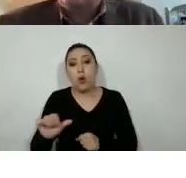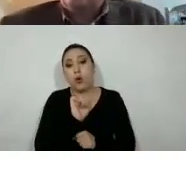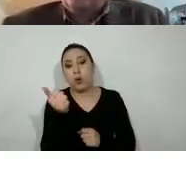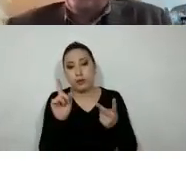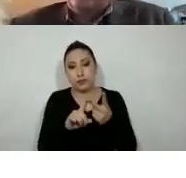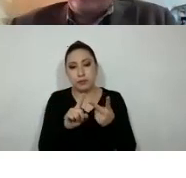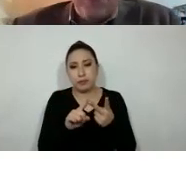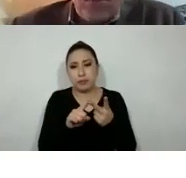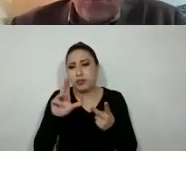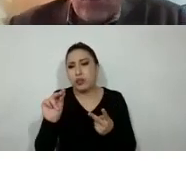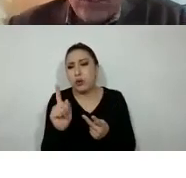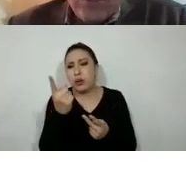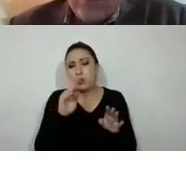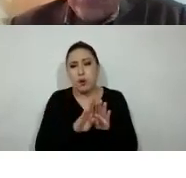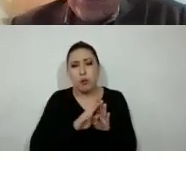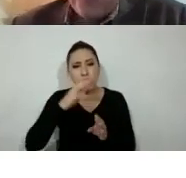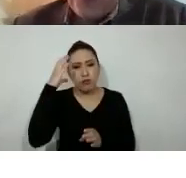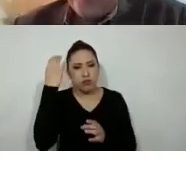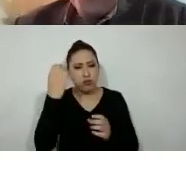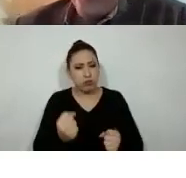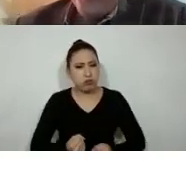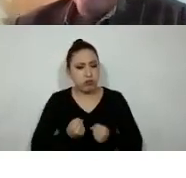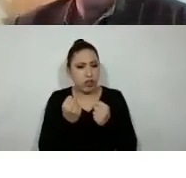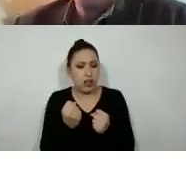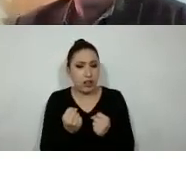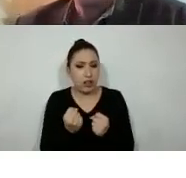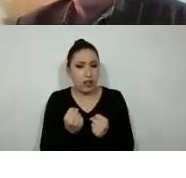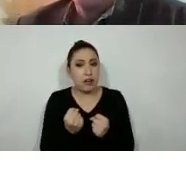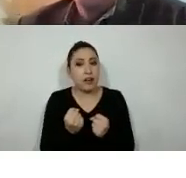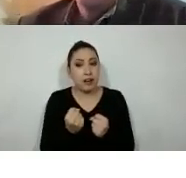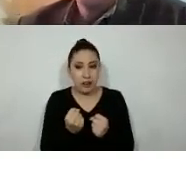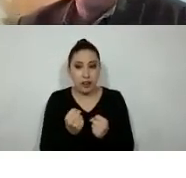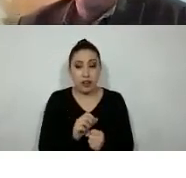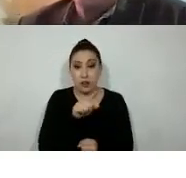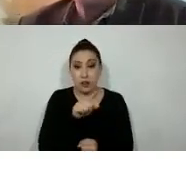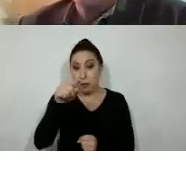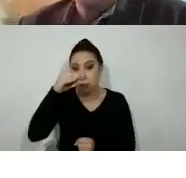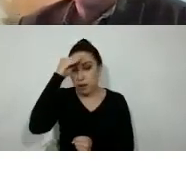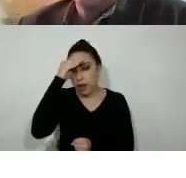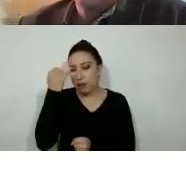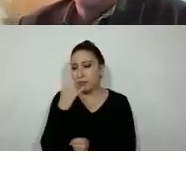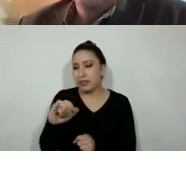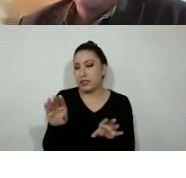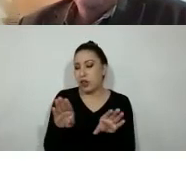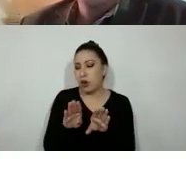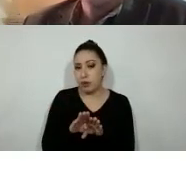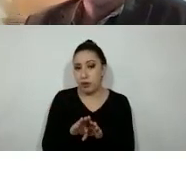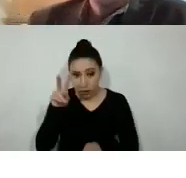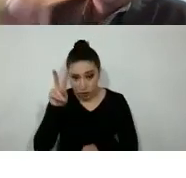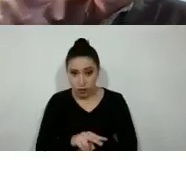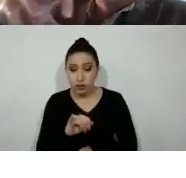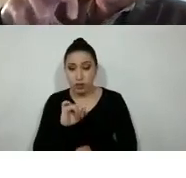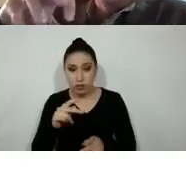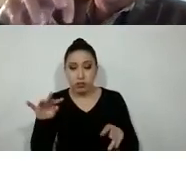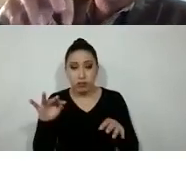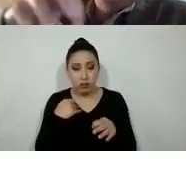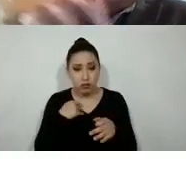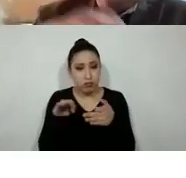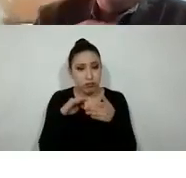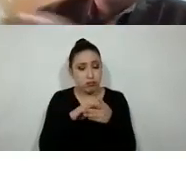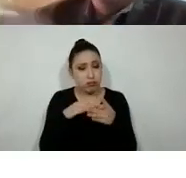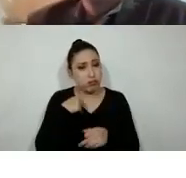delictuoso. También con frecuencia, aunque usted no lo crea, vuelve a pasar o pasa seguido que